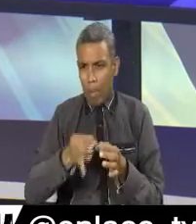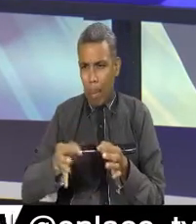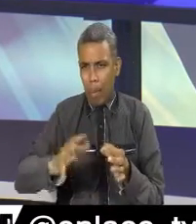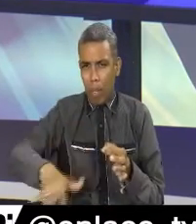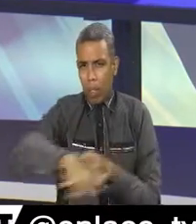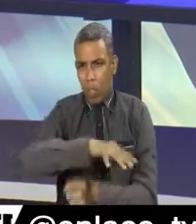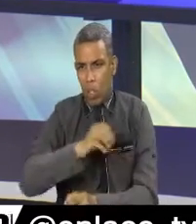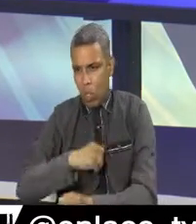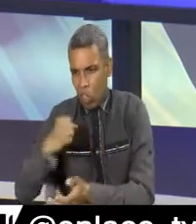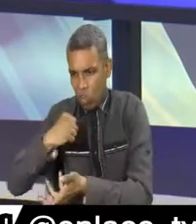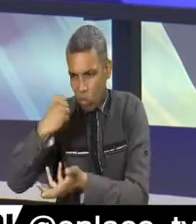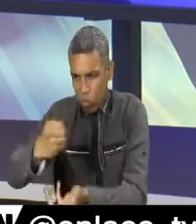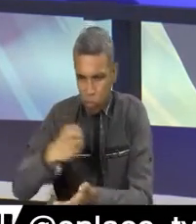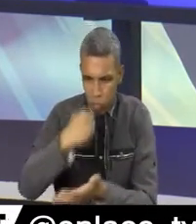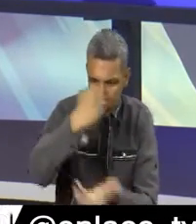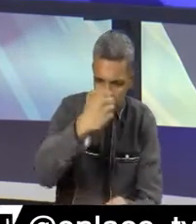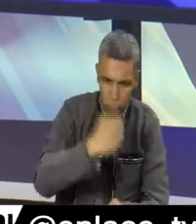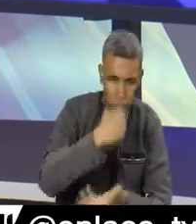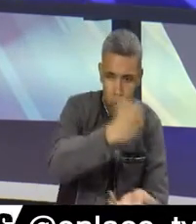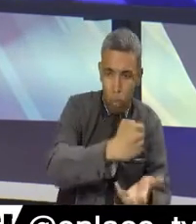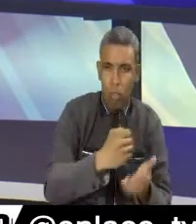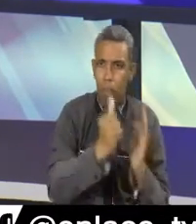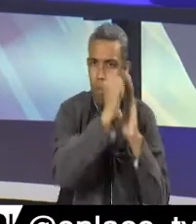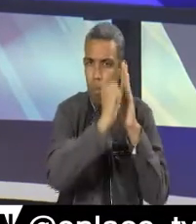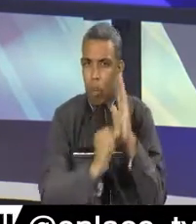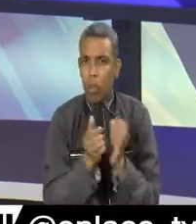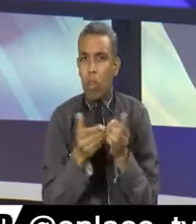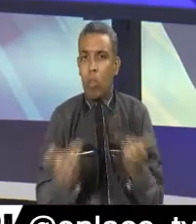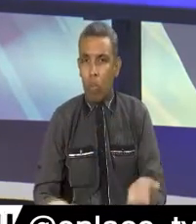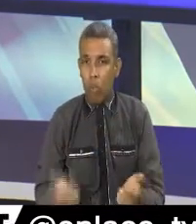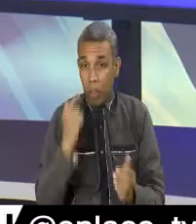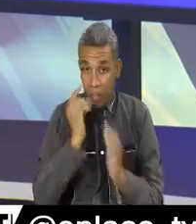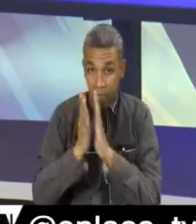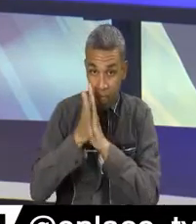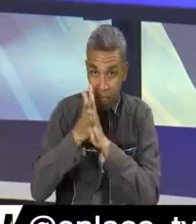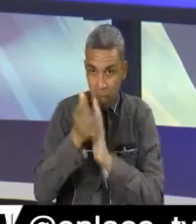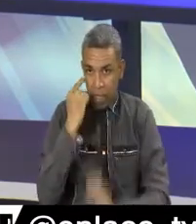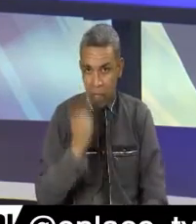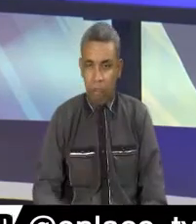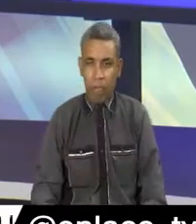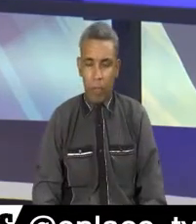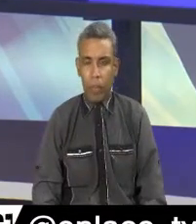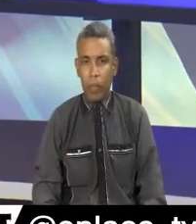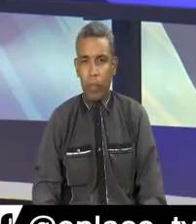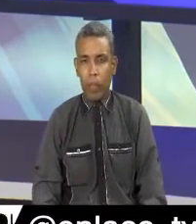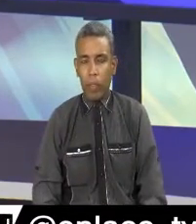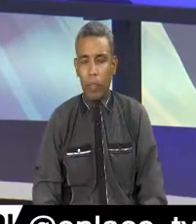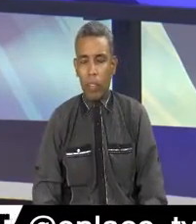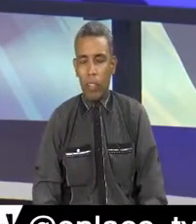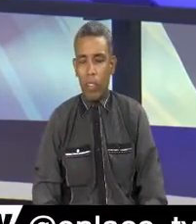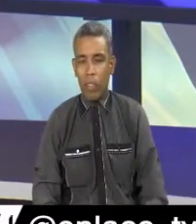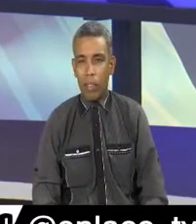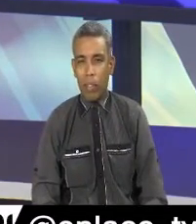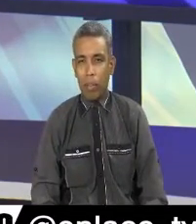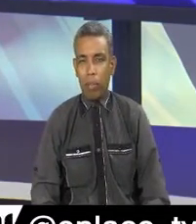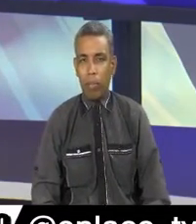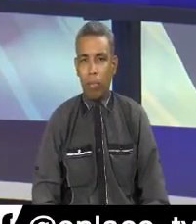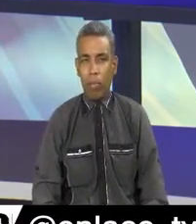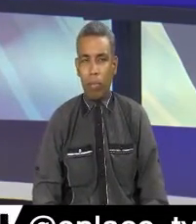compañía destacó que estas están representadas en el mejoramiento de la calidad de vida de los pobladores de esta zona del oriente